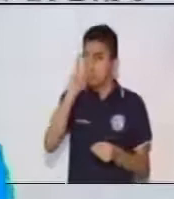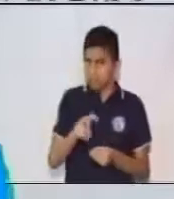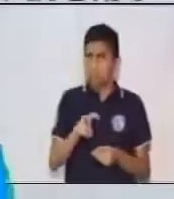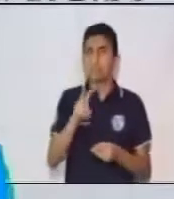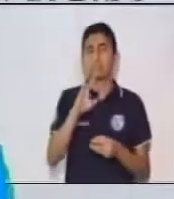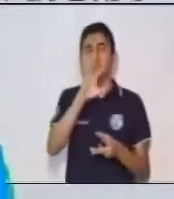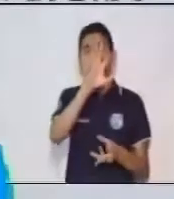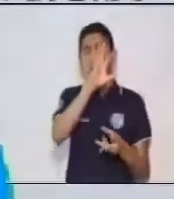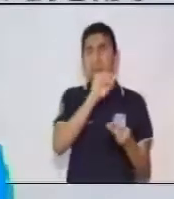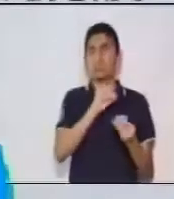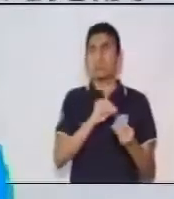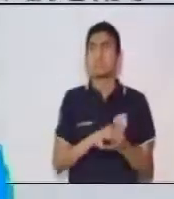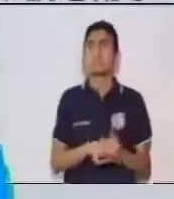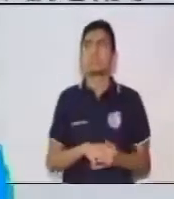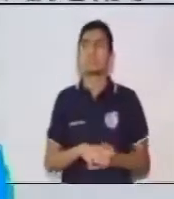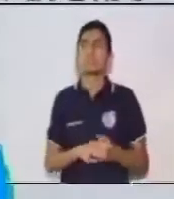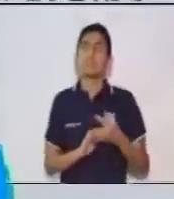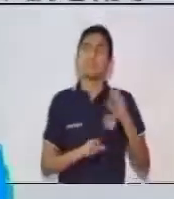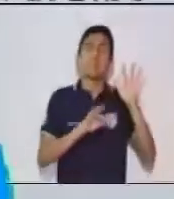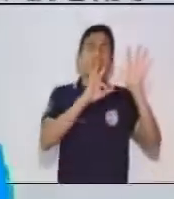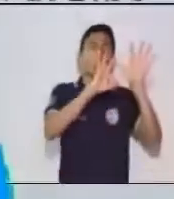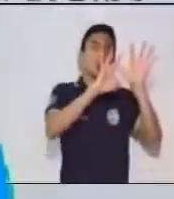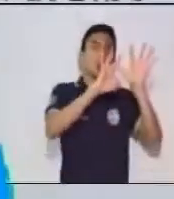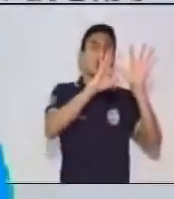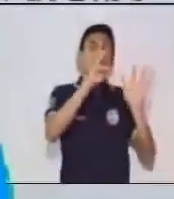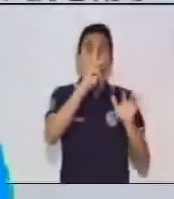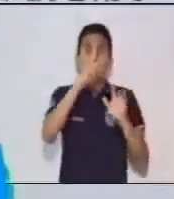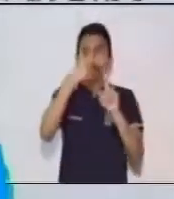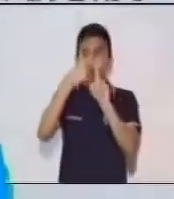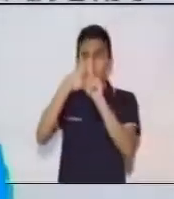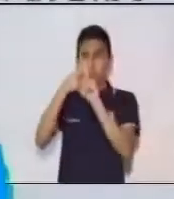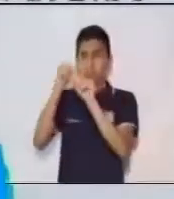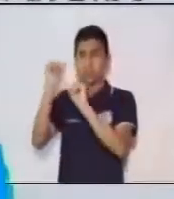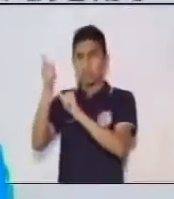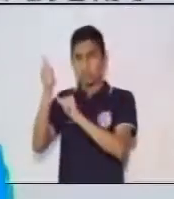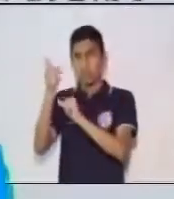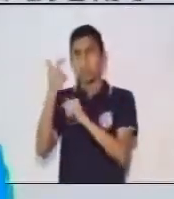dar 8 y multiplicados nos deben dar 15. Entonces,